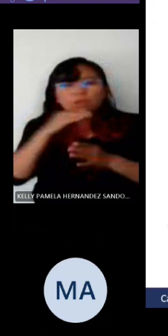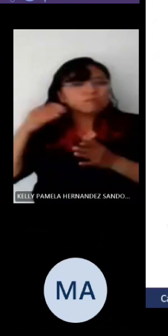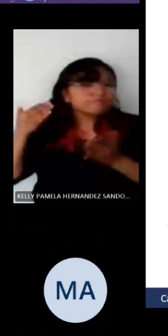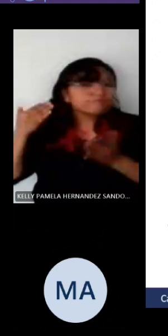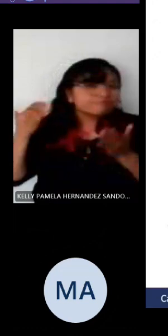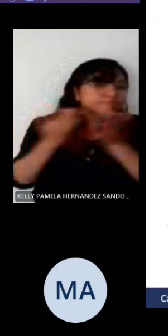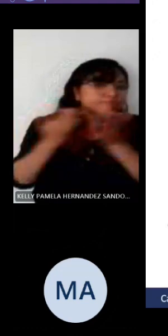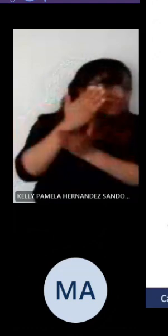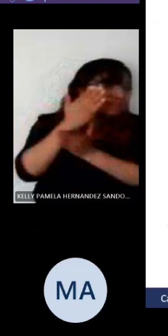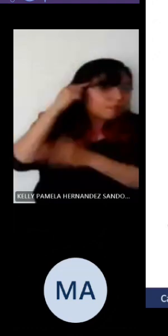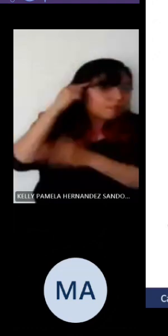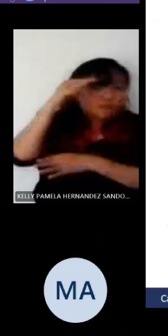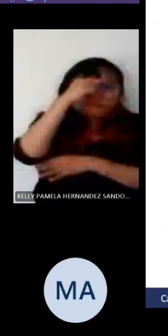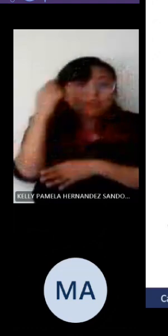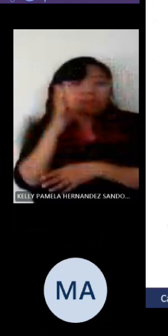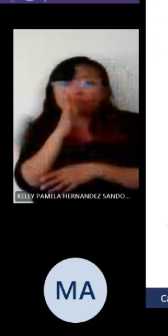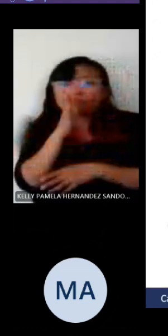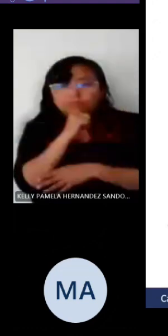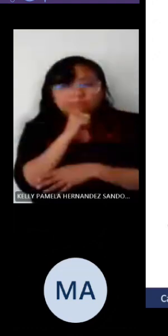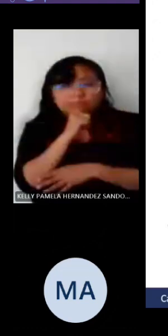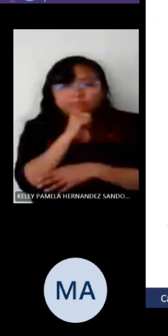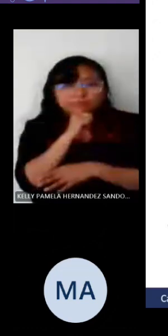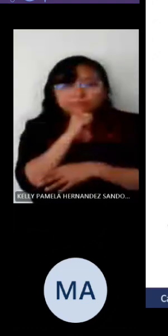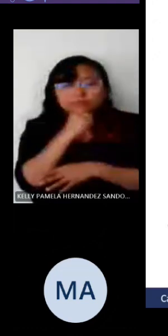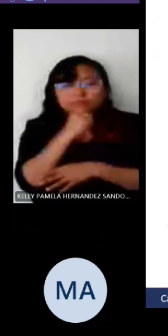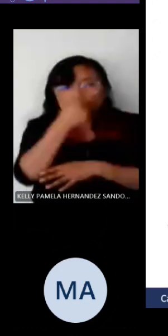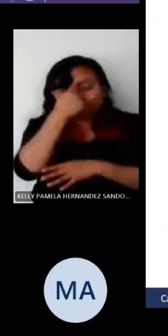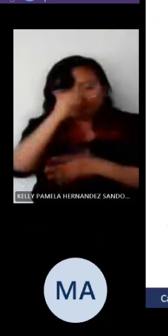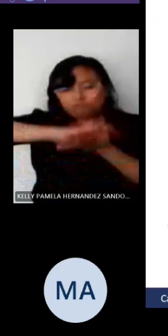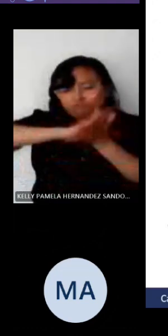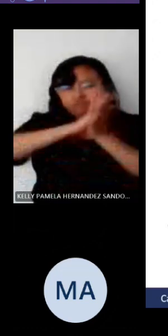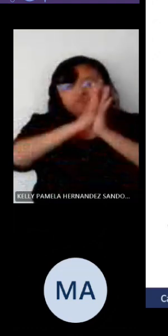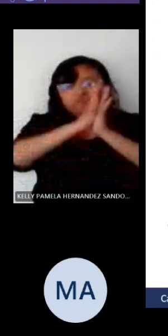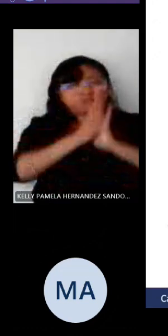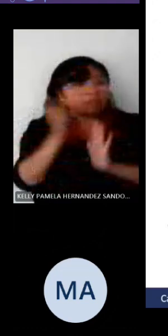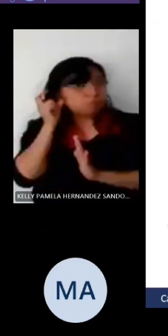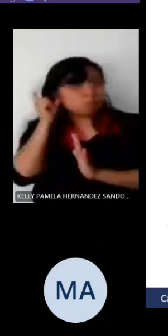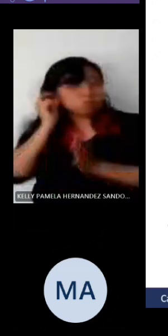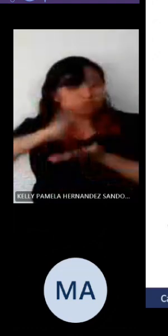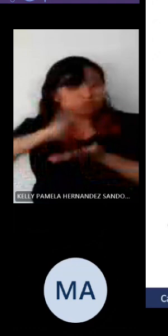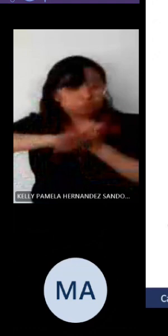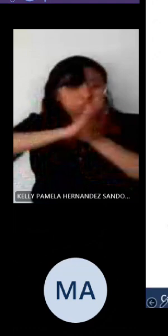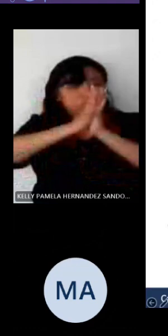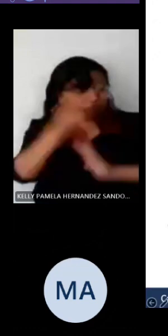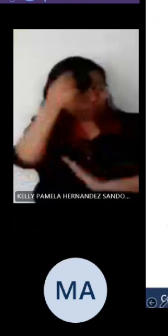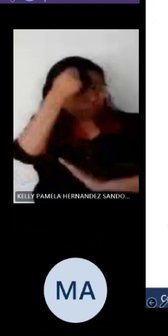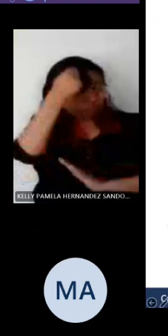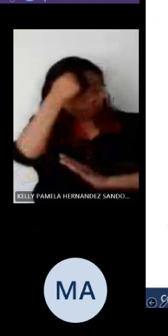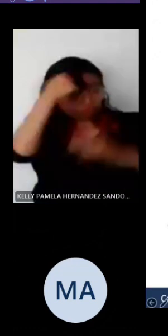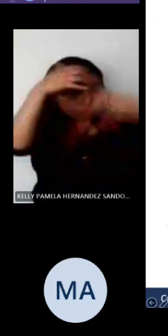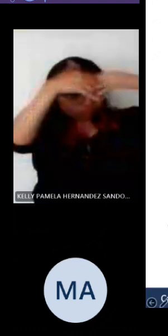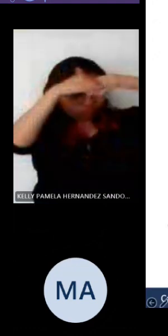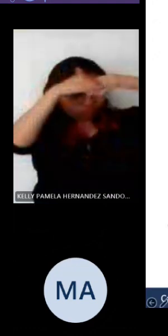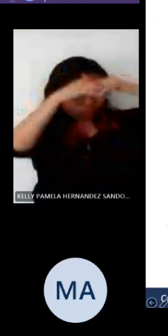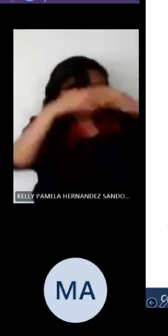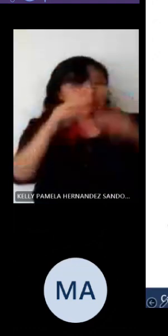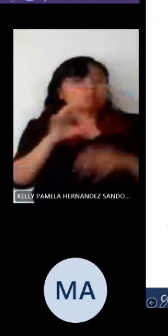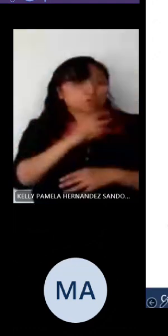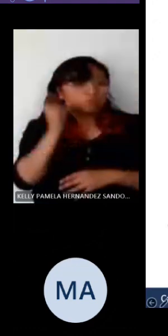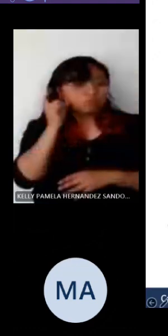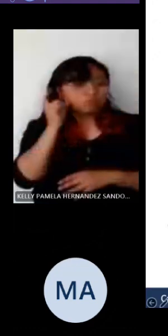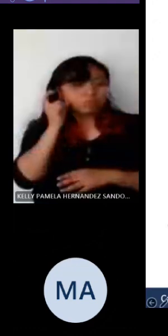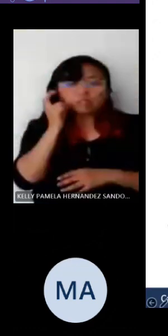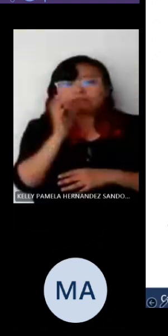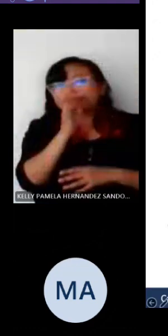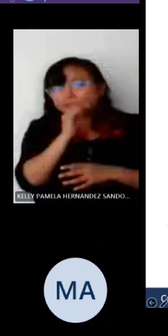tiene que traducir esta información dentro del cerebro. Entonces, nosotros sabemos que si se dan cuenta en esta imagen, también